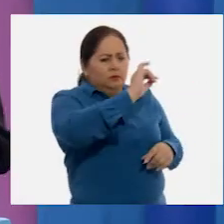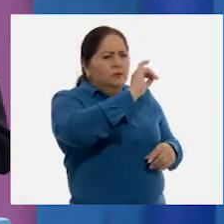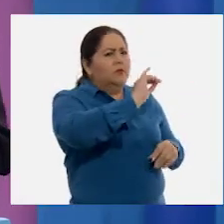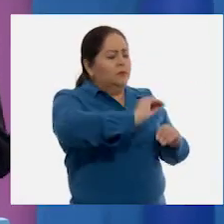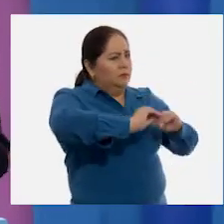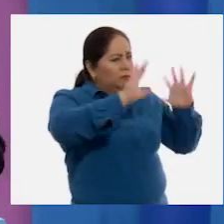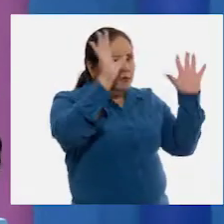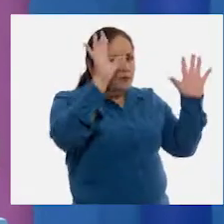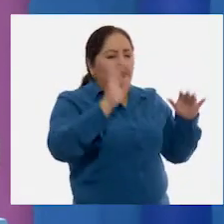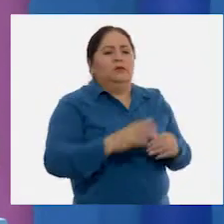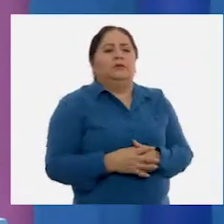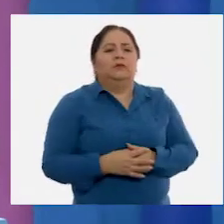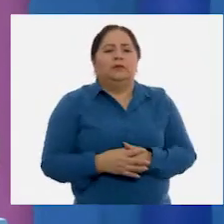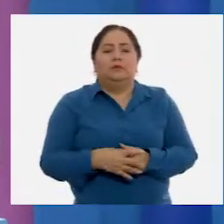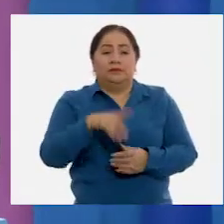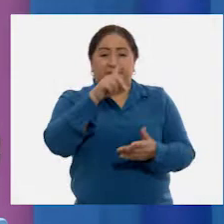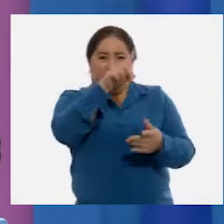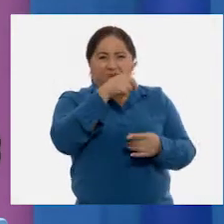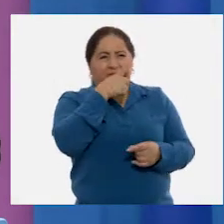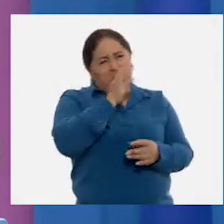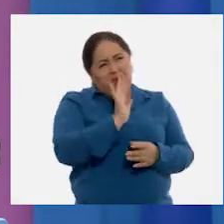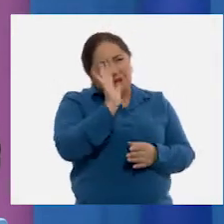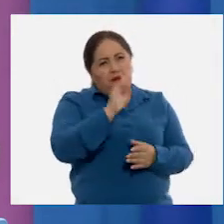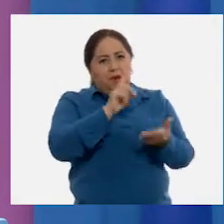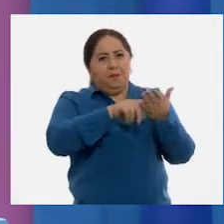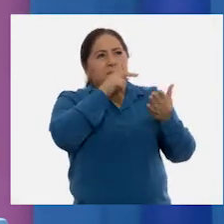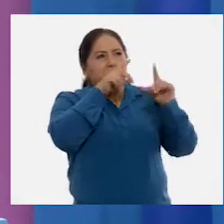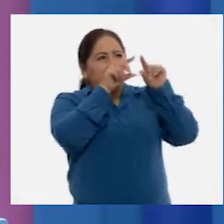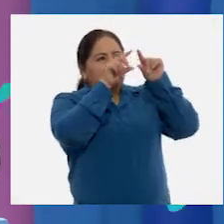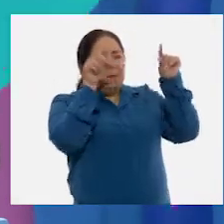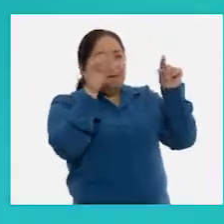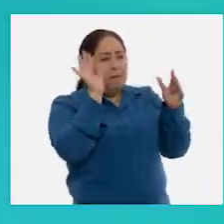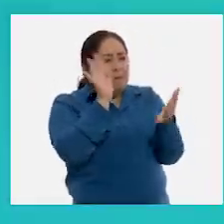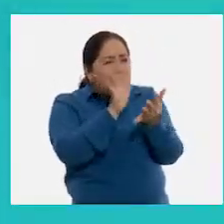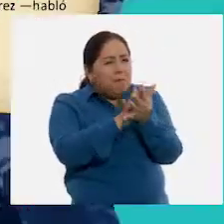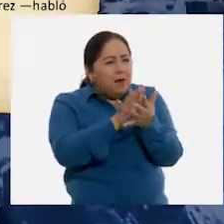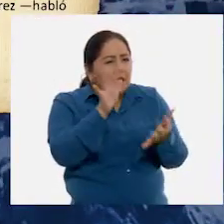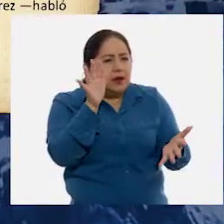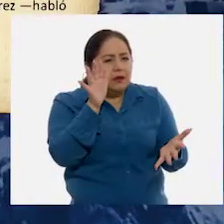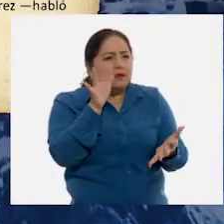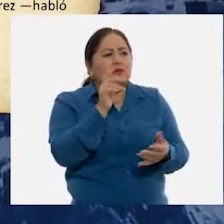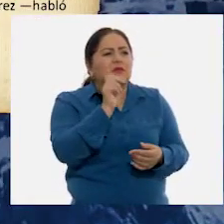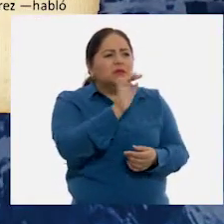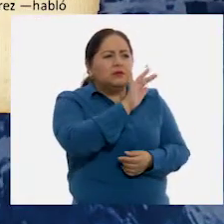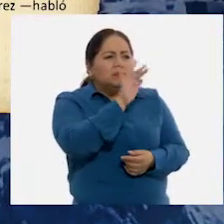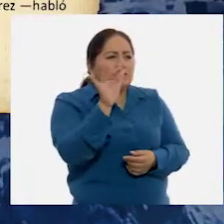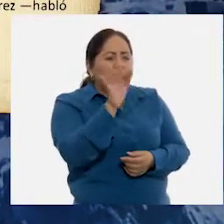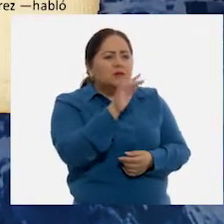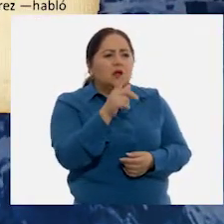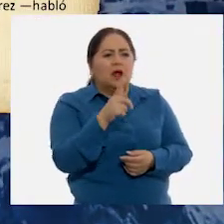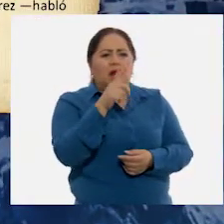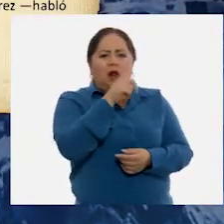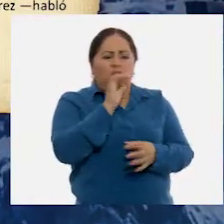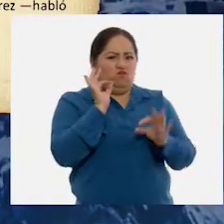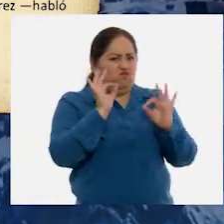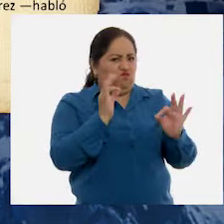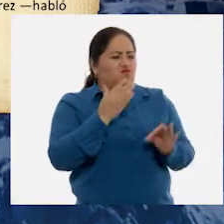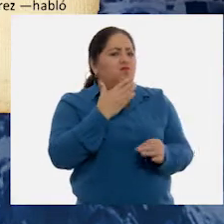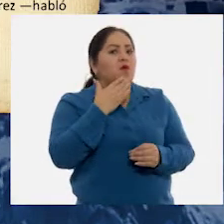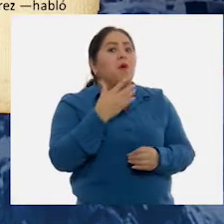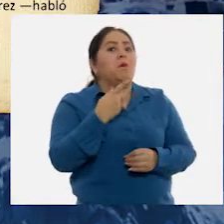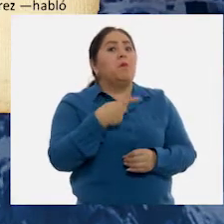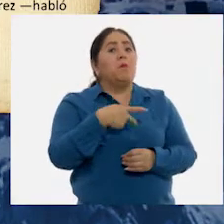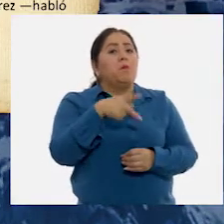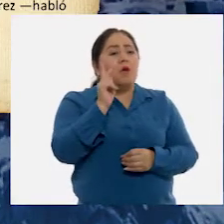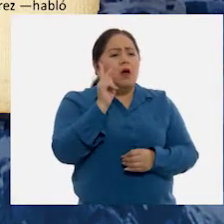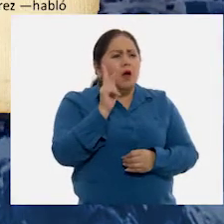Gaby. En general, me parece que el texto en su mayoría está escrito en un lenguaje formal, pero